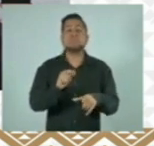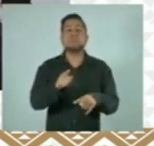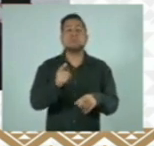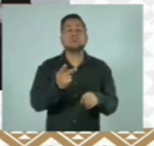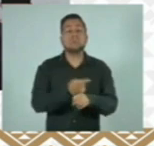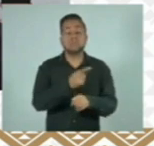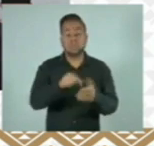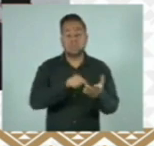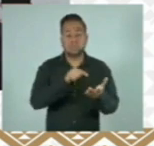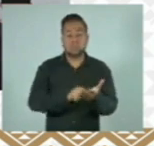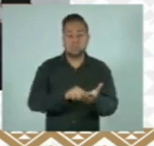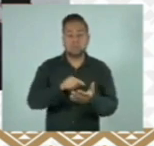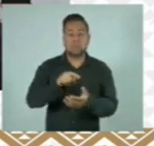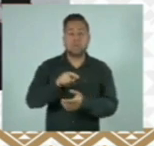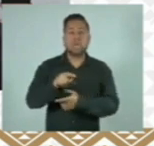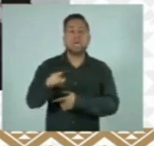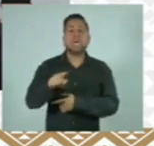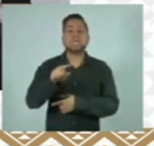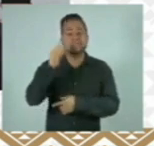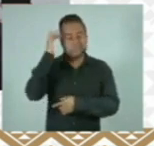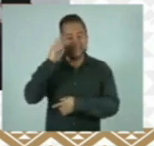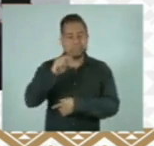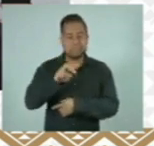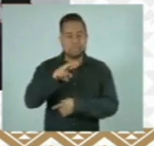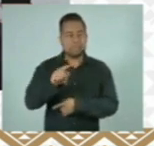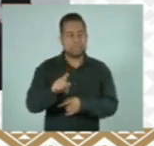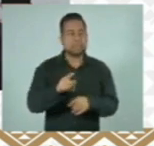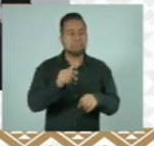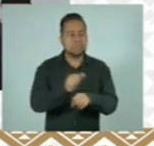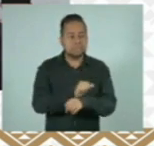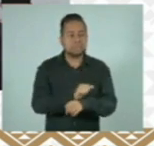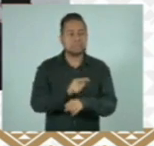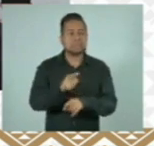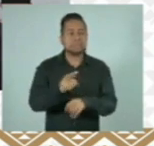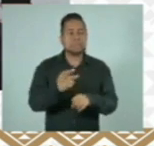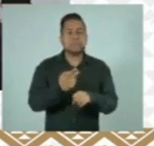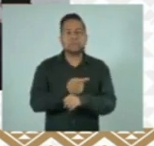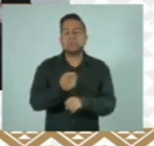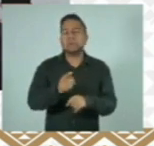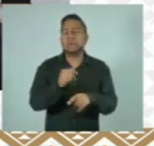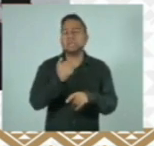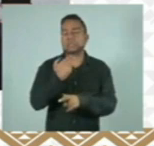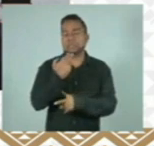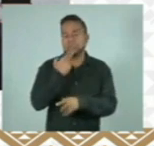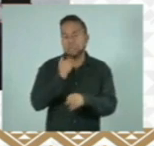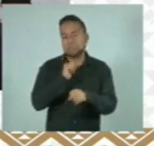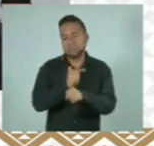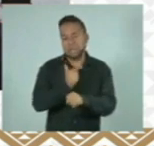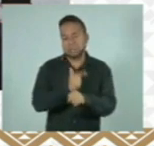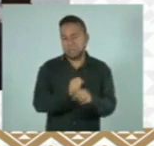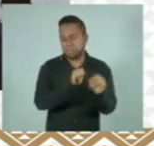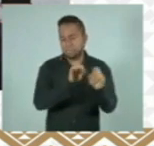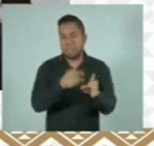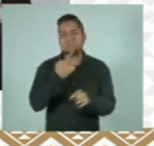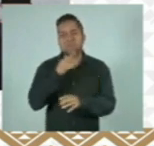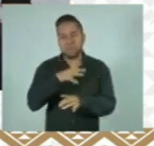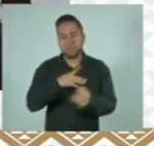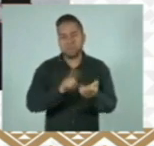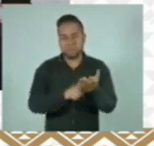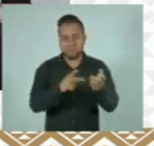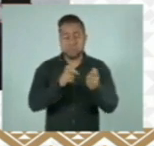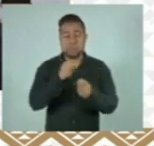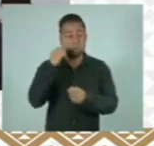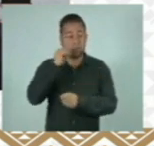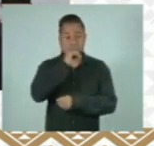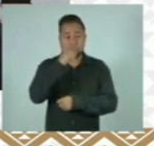María, Xochitlalpilco, un vehículo marca Nissan, del servicio de taxi, sitio 5 de mayo, cual contaba con reporte de robo. En